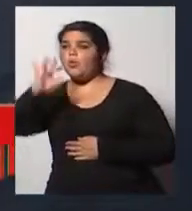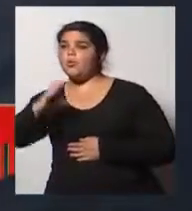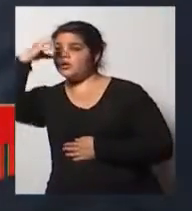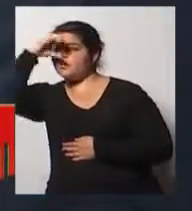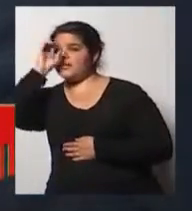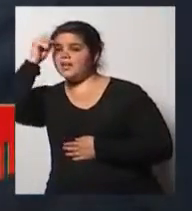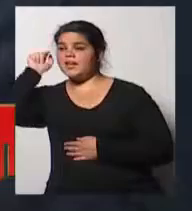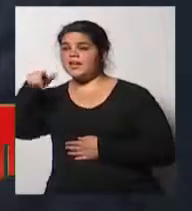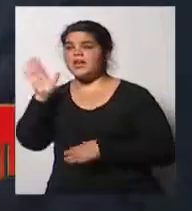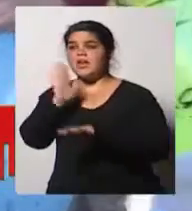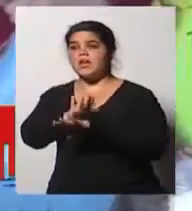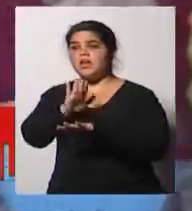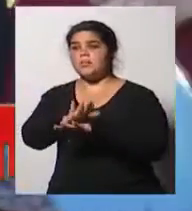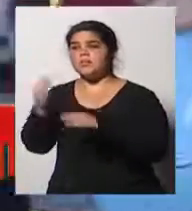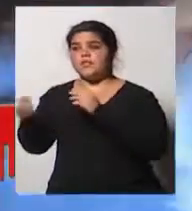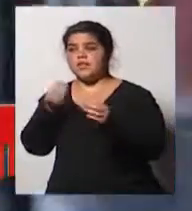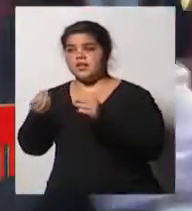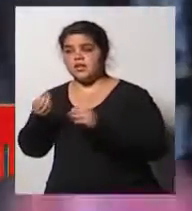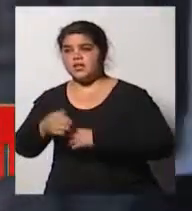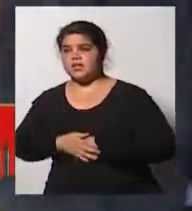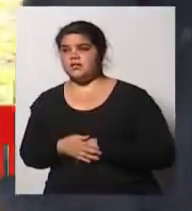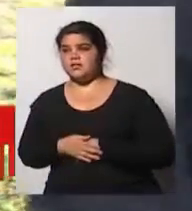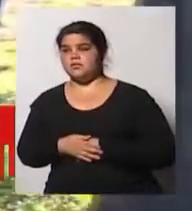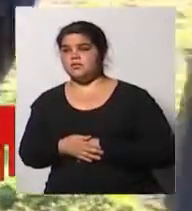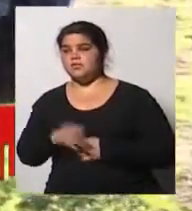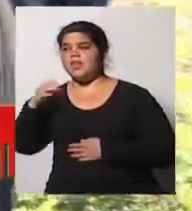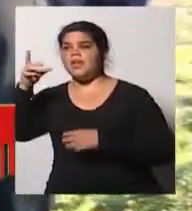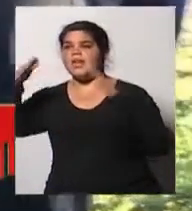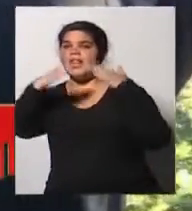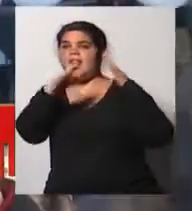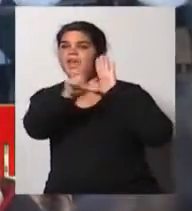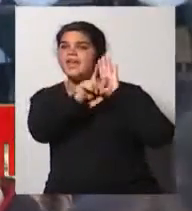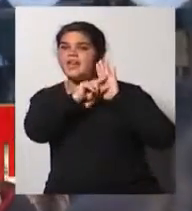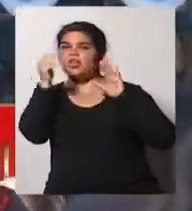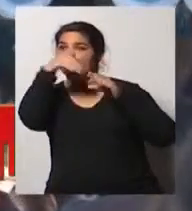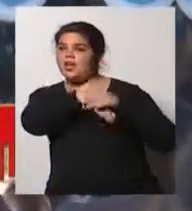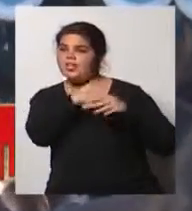mandar las vías para poder trabajar a la legislatura, no el resto de las